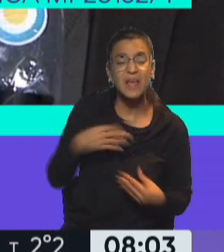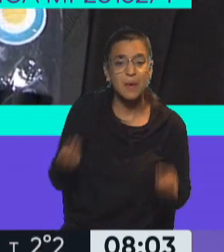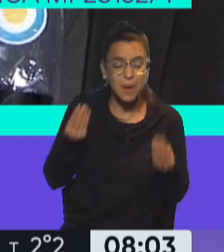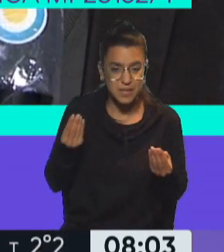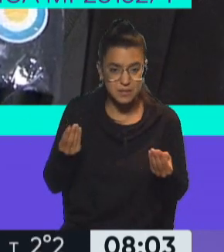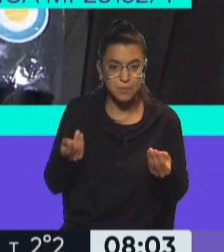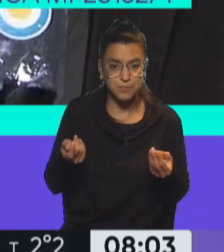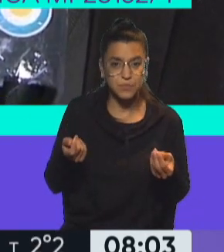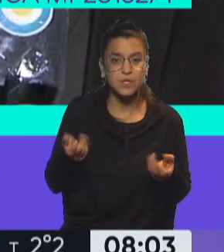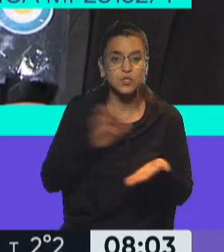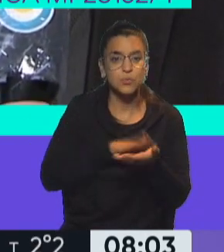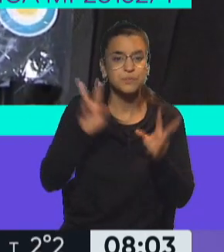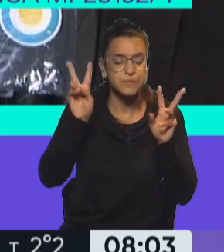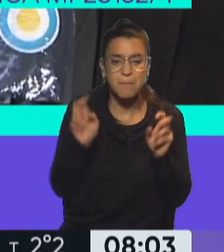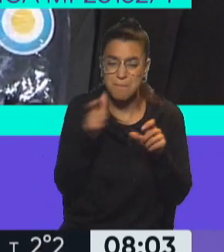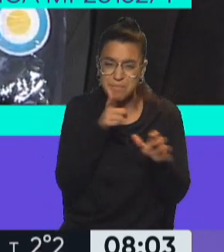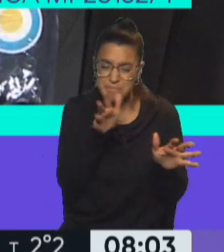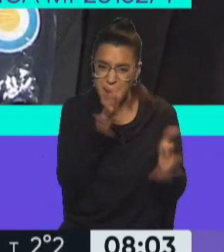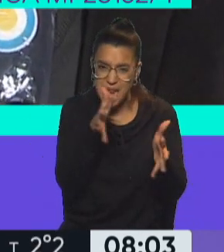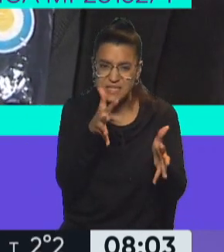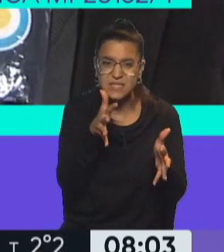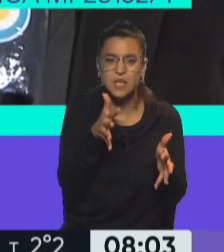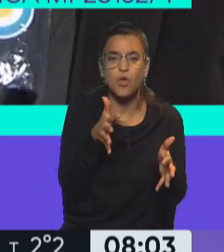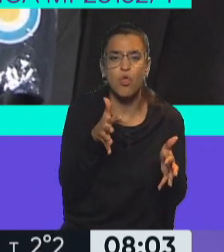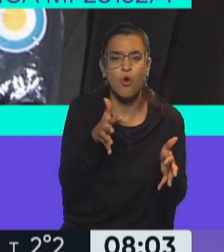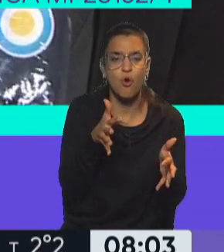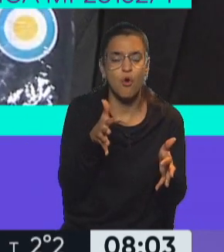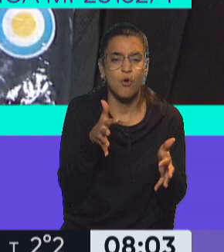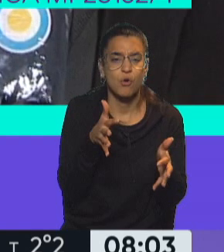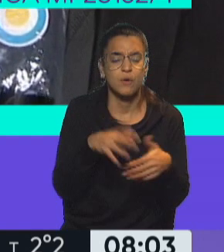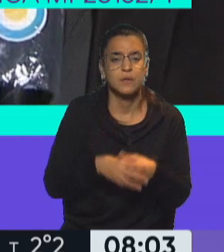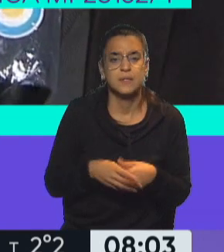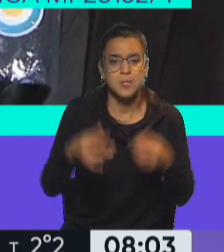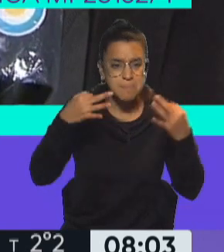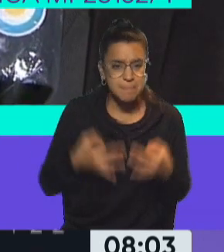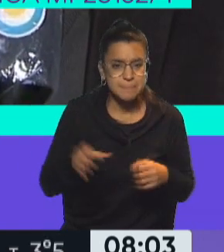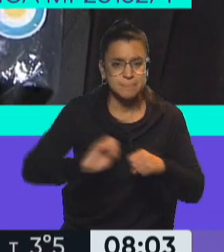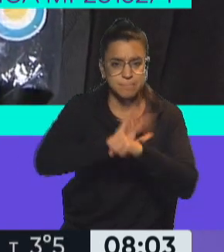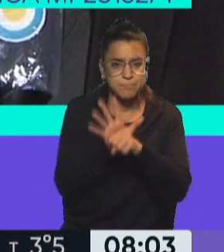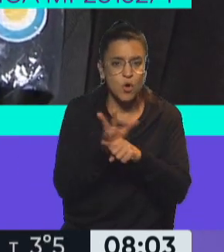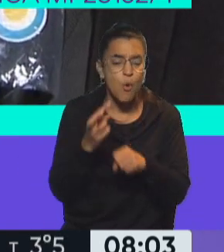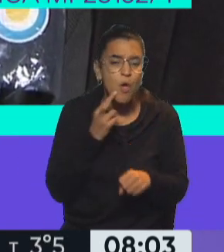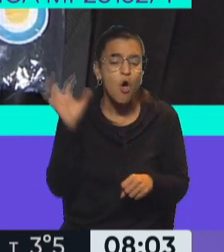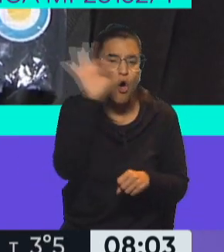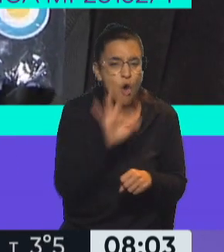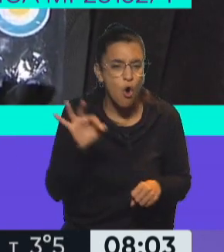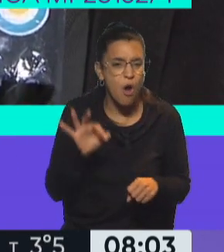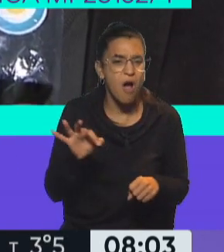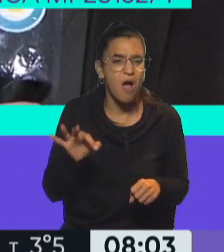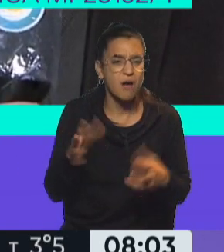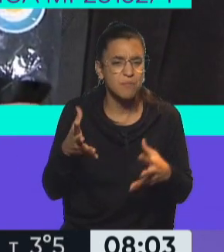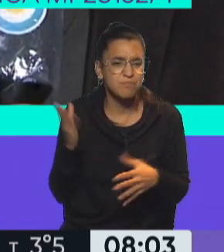O sea, cuestiones muy similares a lo que está generando lo que se denomina COVID-19, o es mucho